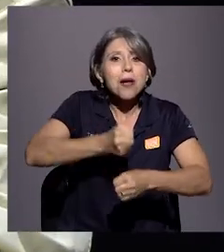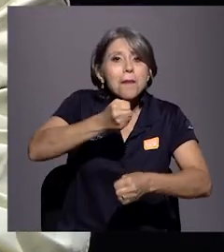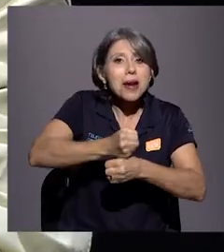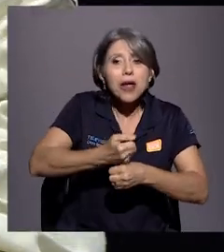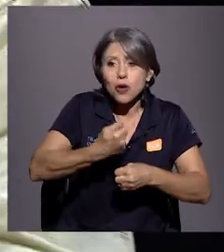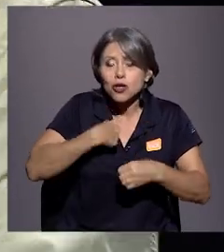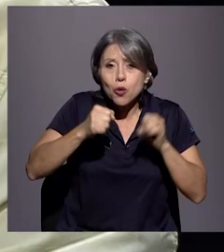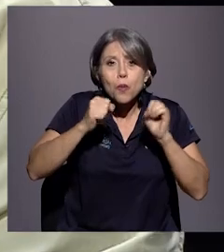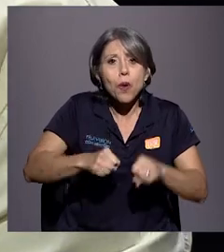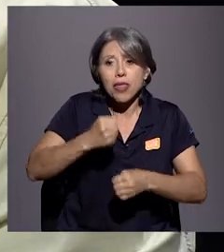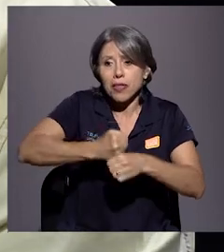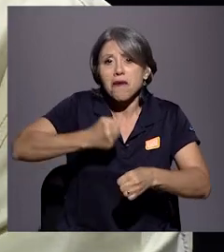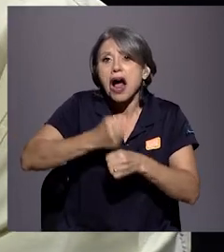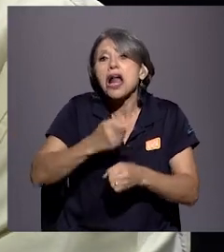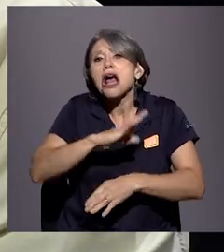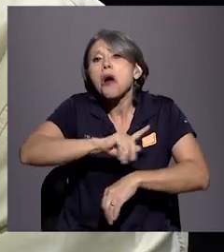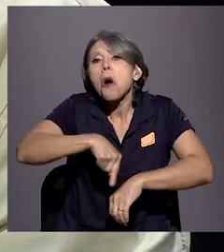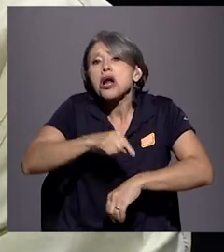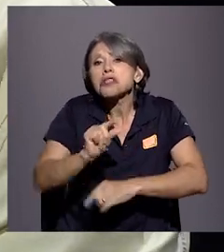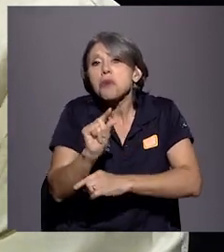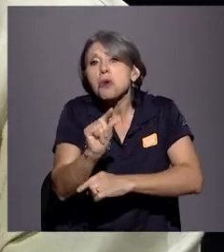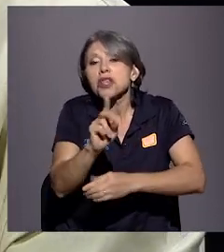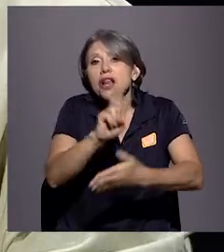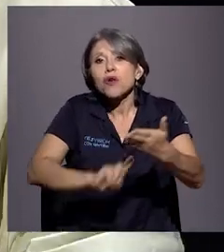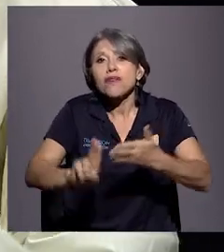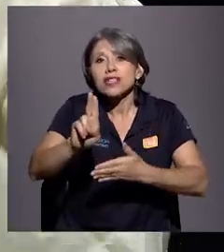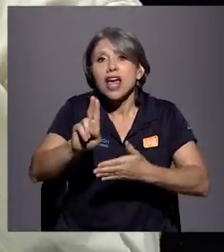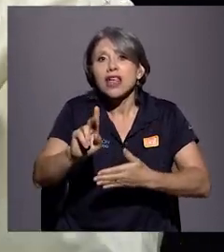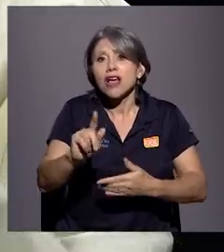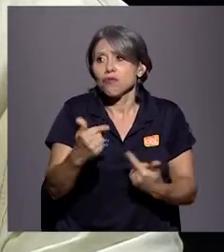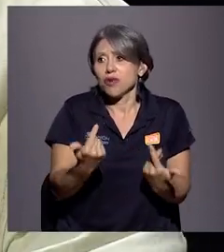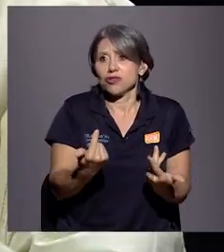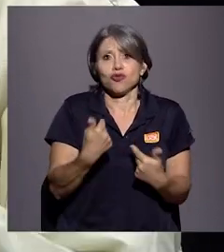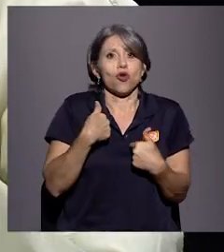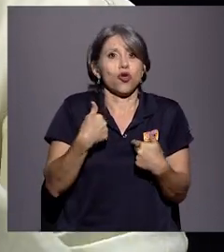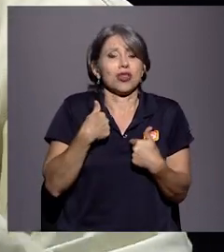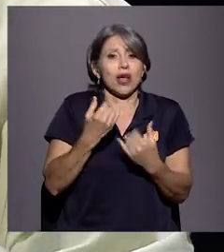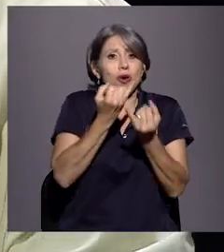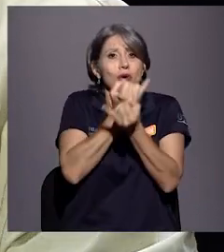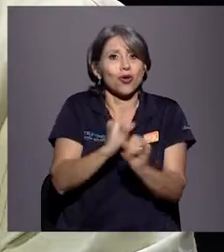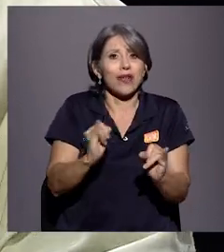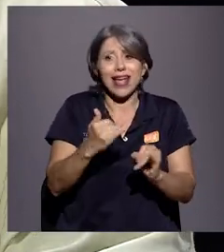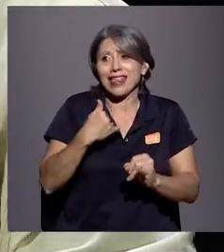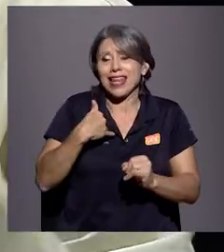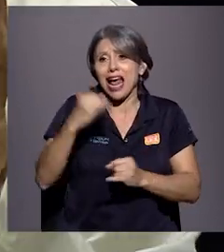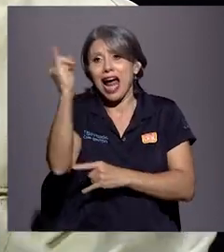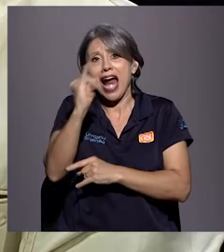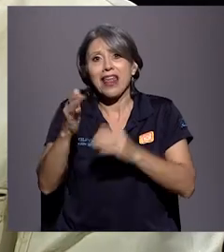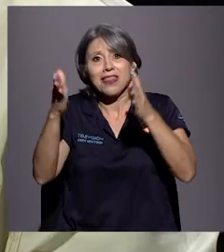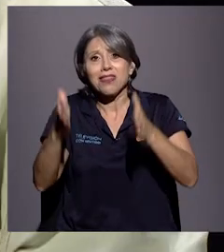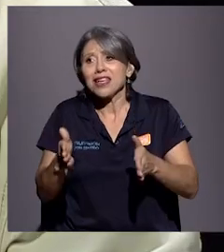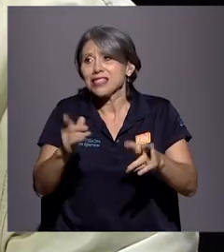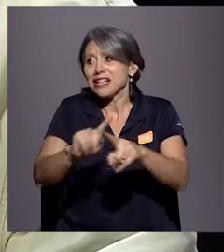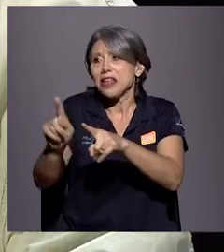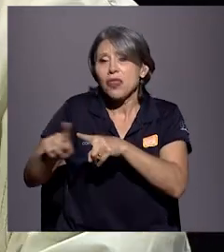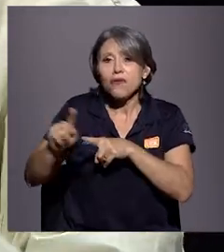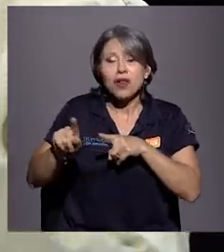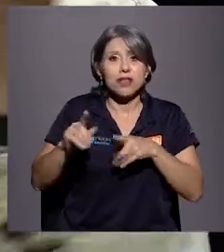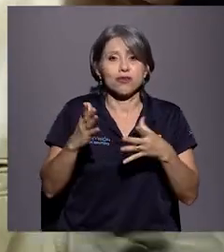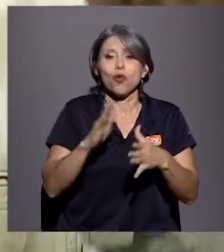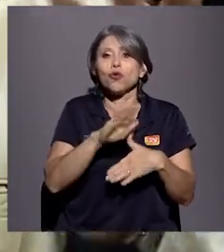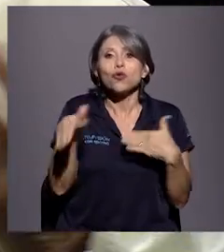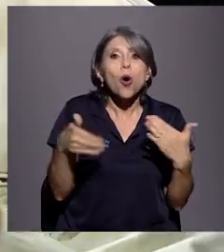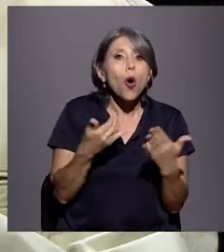en la universidad. Yo no tengo autonomía que tenían los artistas precarios de Montmartre, como digo. No, autónomos, precarios, pero